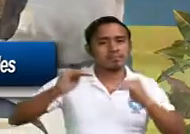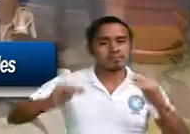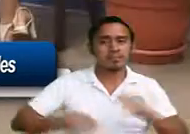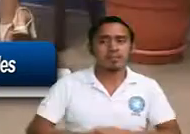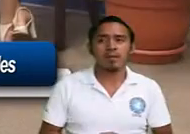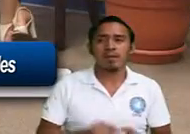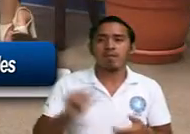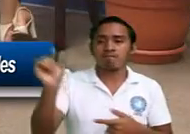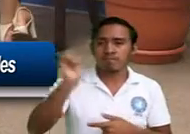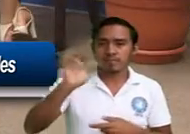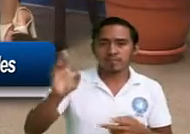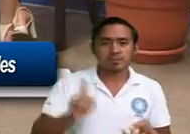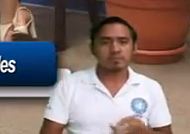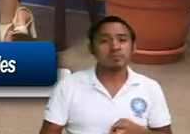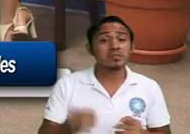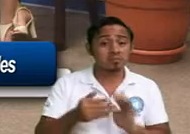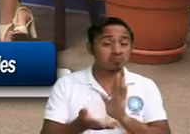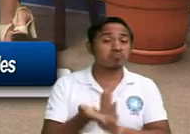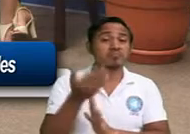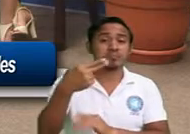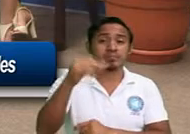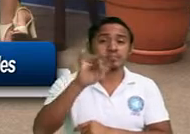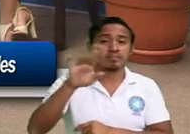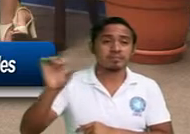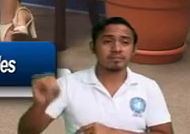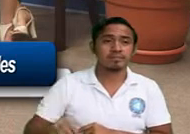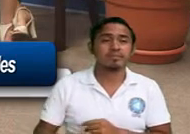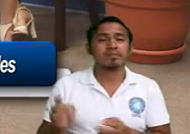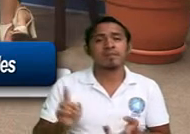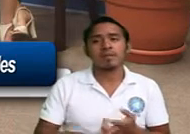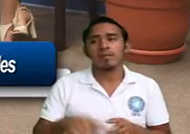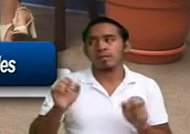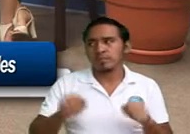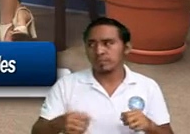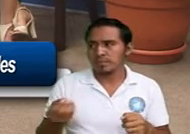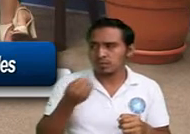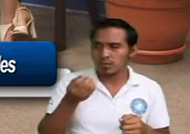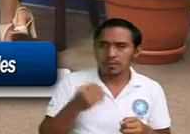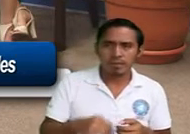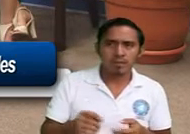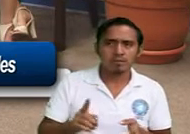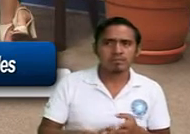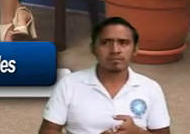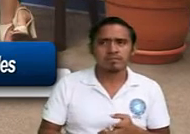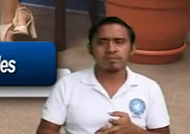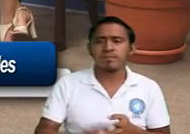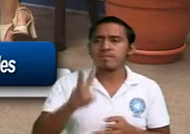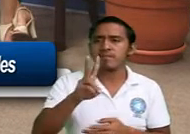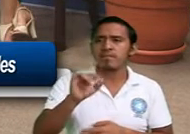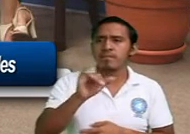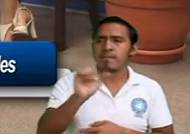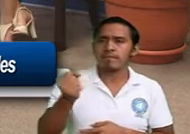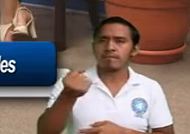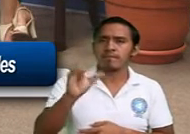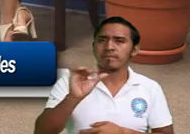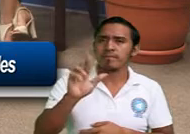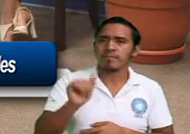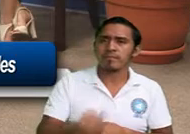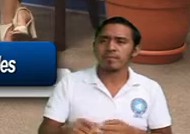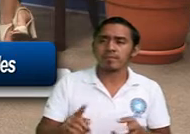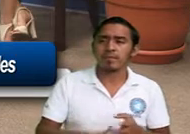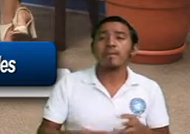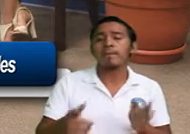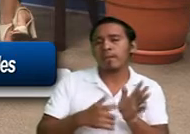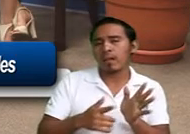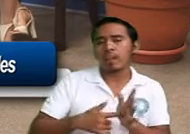El frijolito tiene alto contenido de hierro, y si puede comer algún tipo de vísceras, eso sería importantísimo. Por ejemplo, el